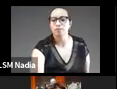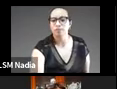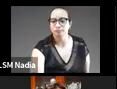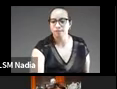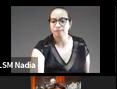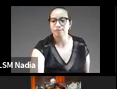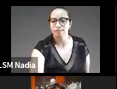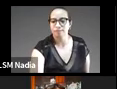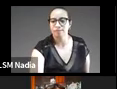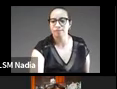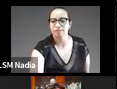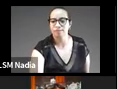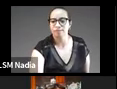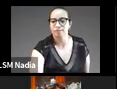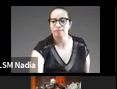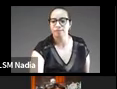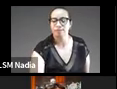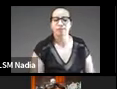listo esto.